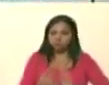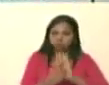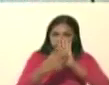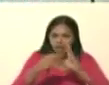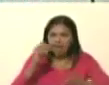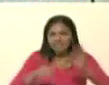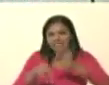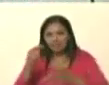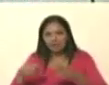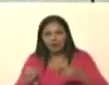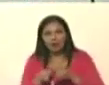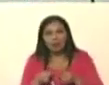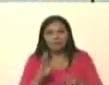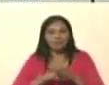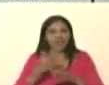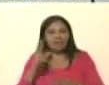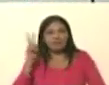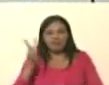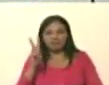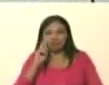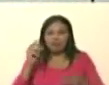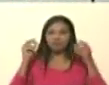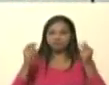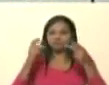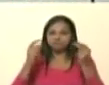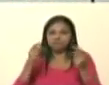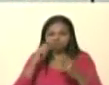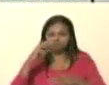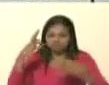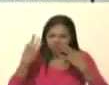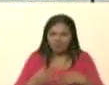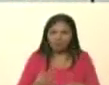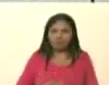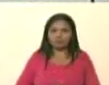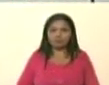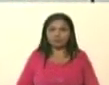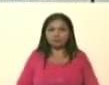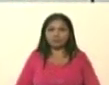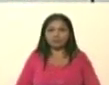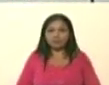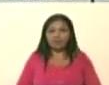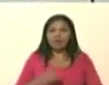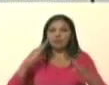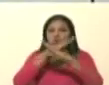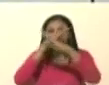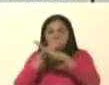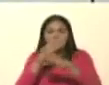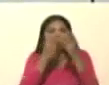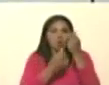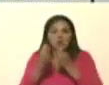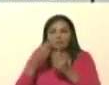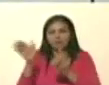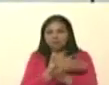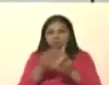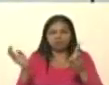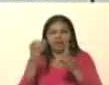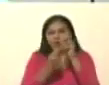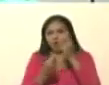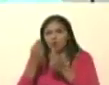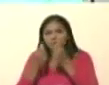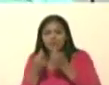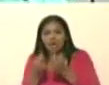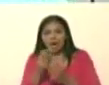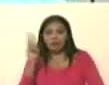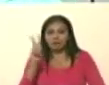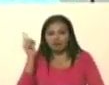siembra porque venezuela ha reaccionado con dignidad el bloqueo económico la agresión económica y venezuela sabe